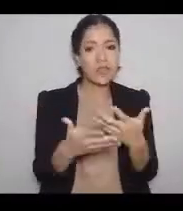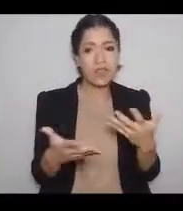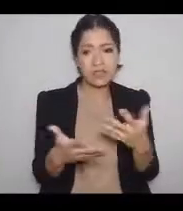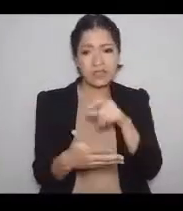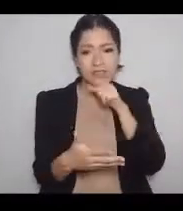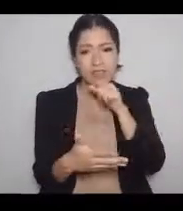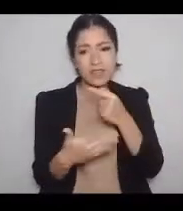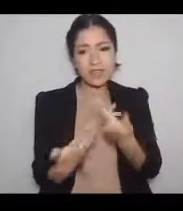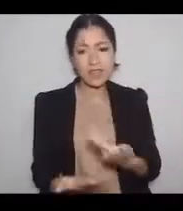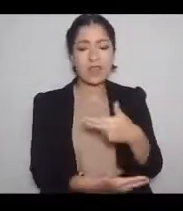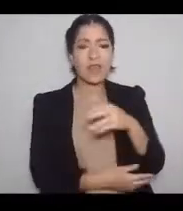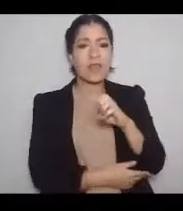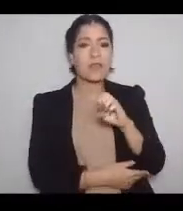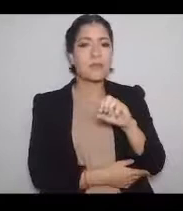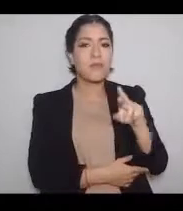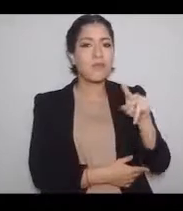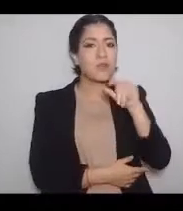sociales.